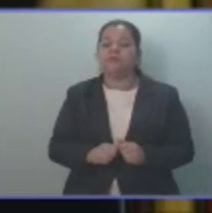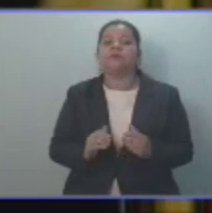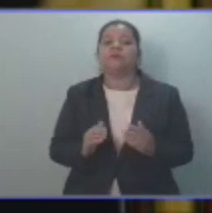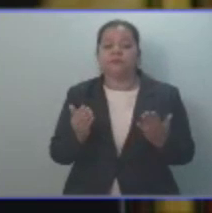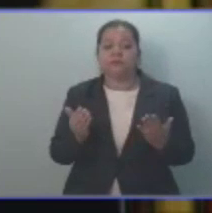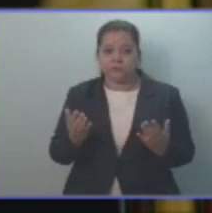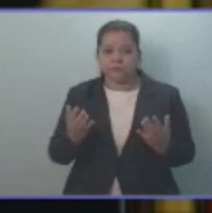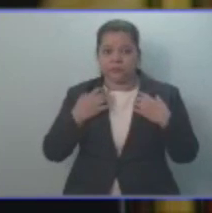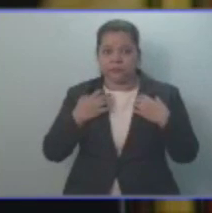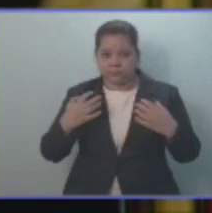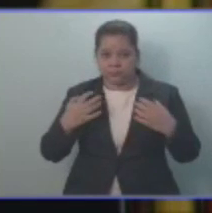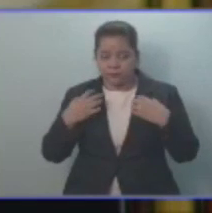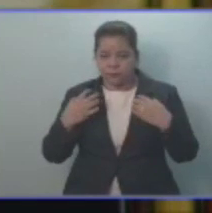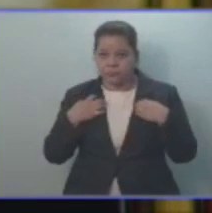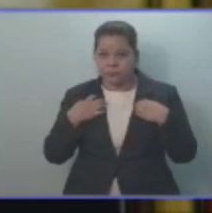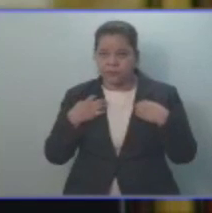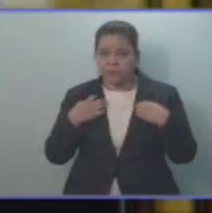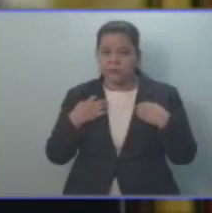que la vida